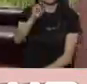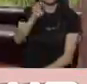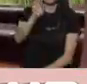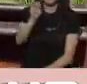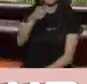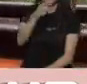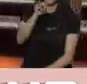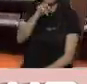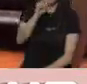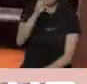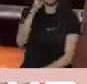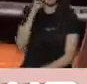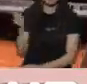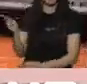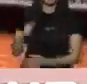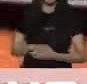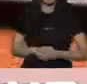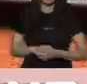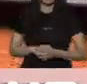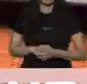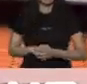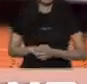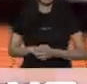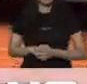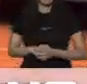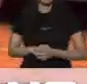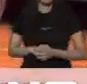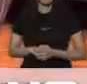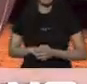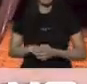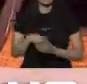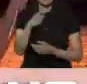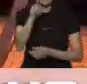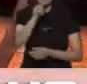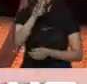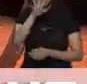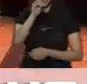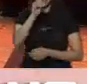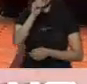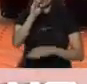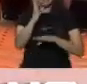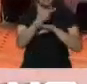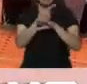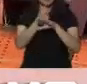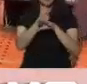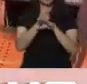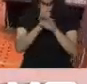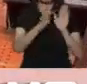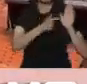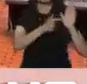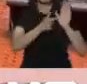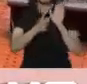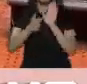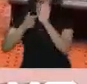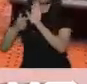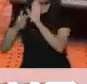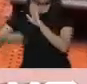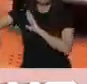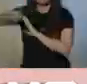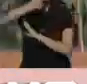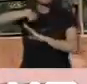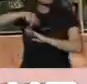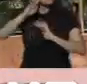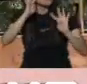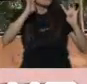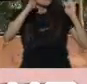trata de una muestra internacional con arte digital que, a través de las obras de 140 artistas, ofrece la experiencia que conecta al espectador con la creación